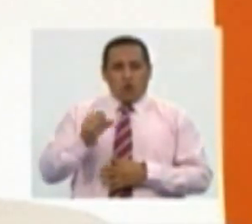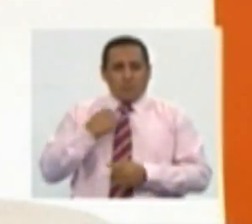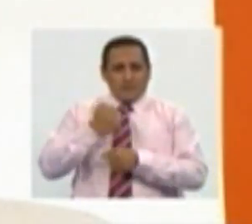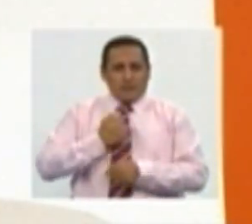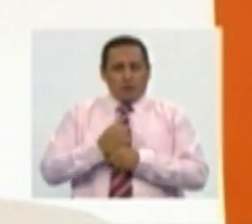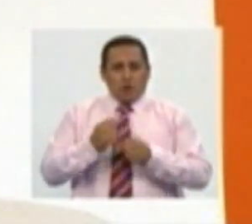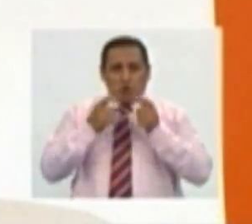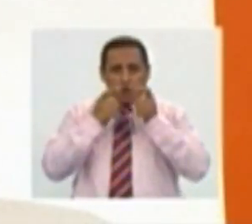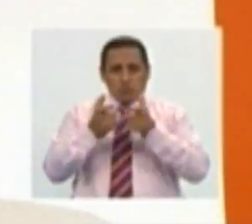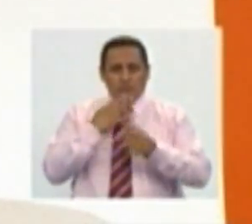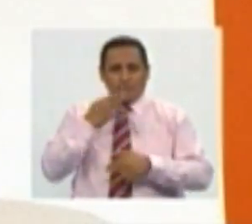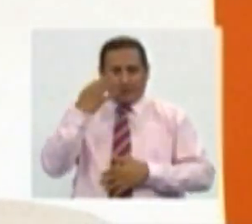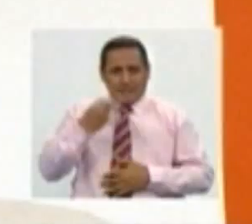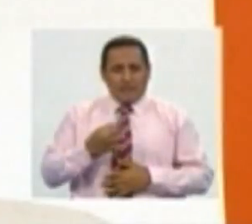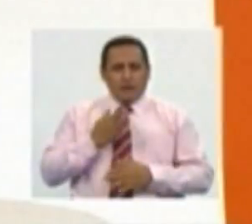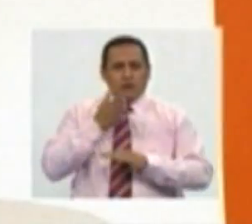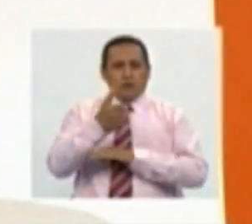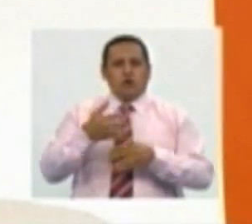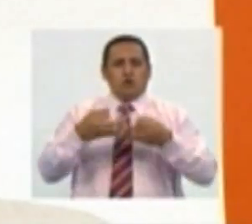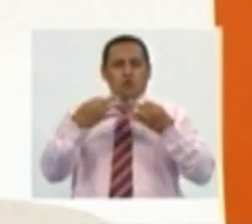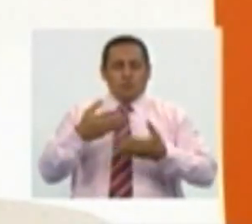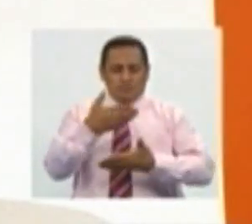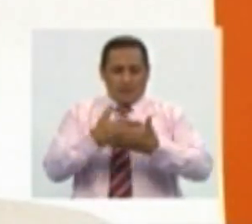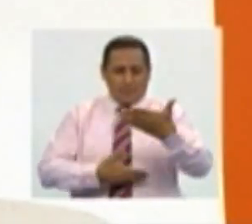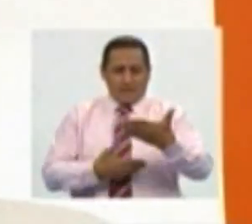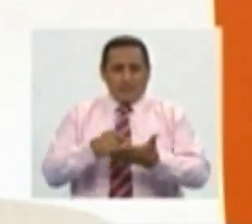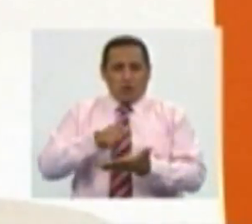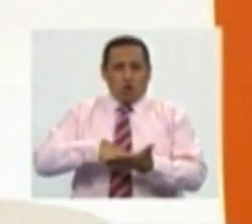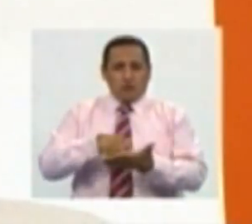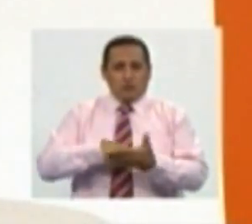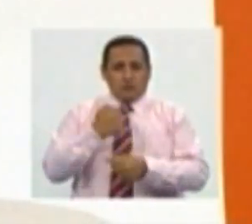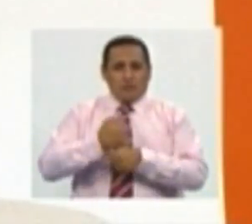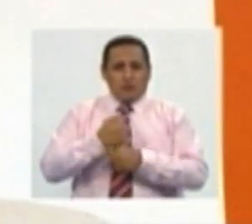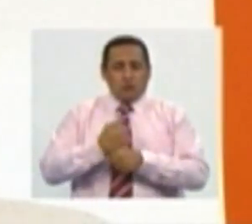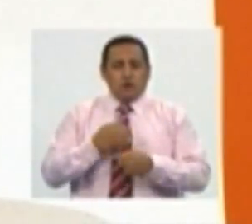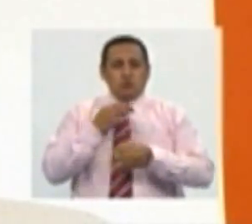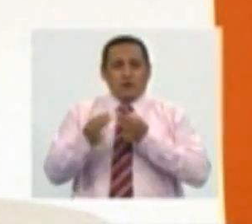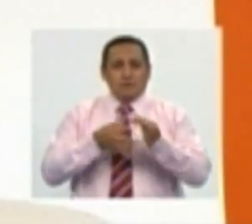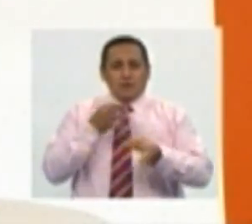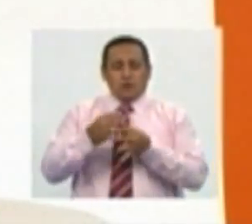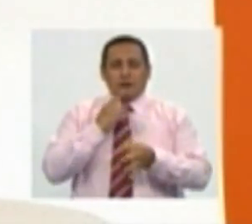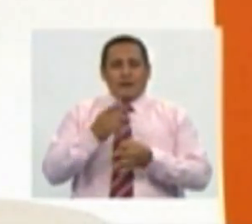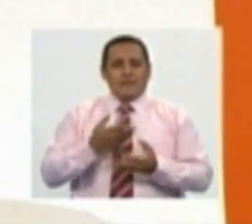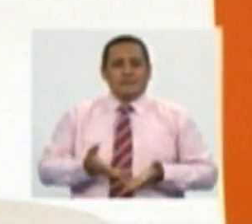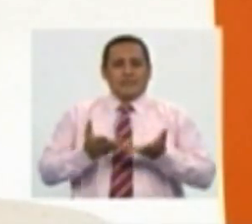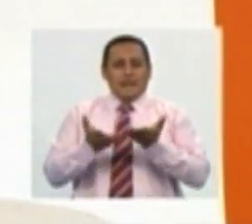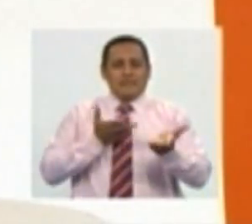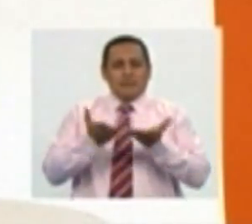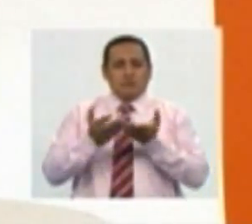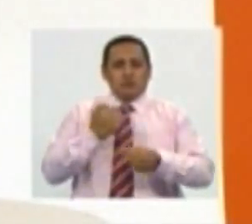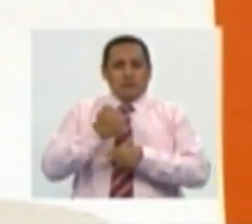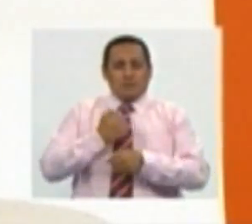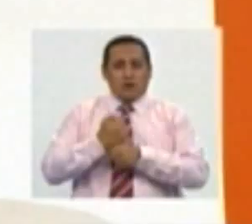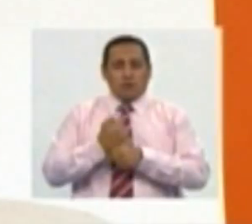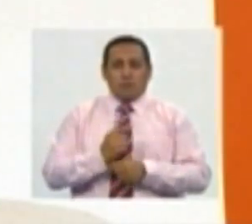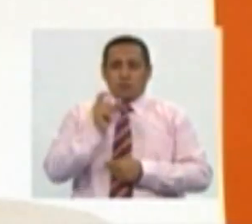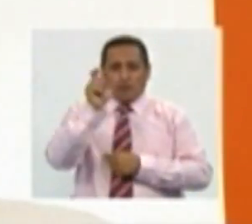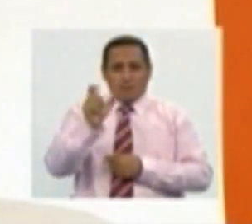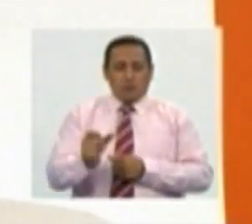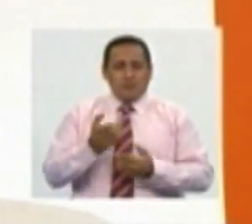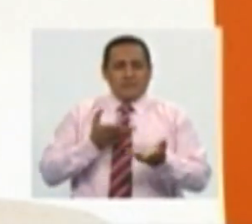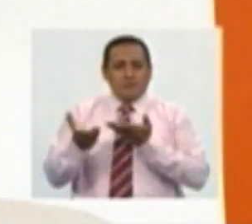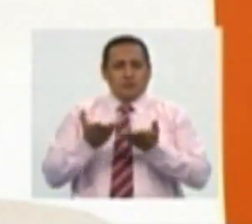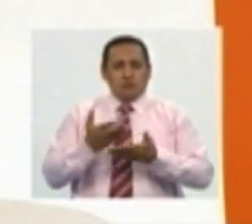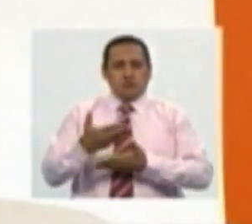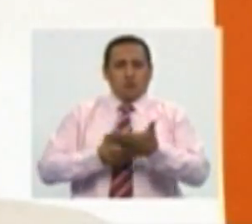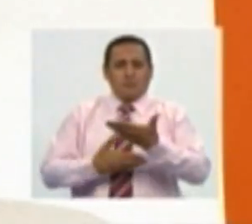de trabajo verifica que evidentemente cumple los elementos de un contrato de trabajo, que lo vuelvo a decir, que es prestación del servicio. Cuando trabajo para alguien, por